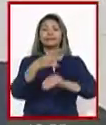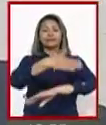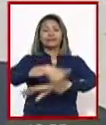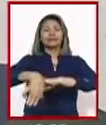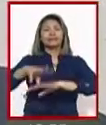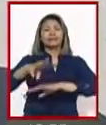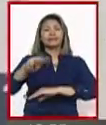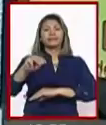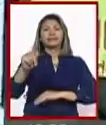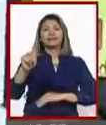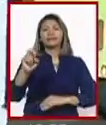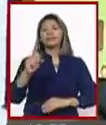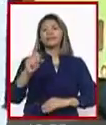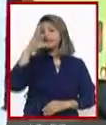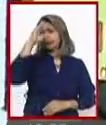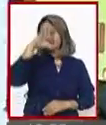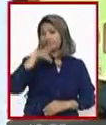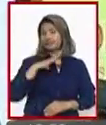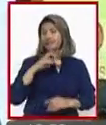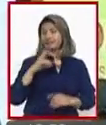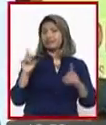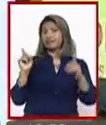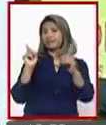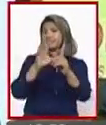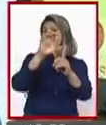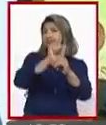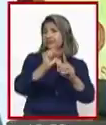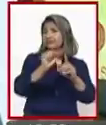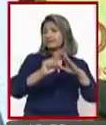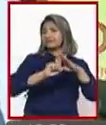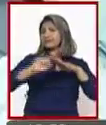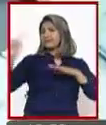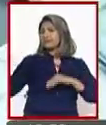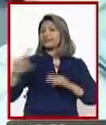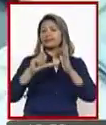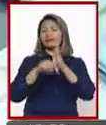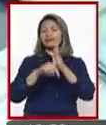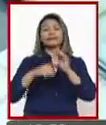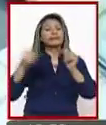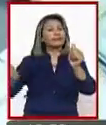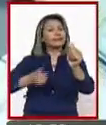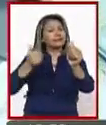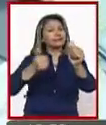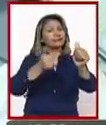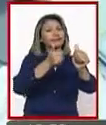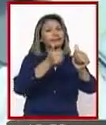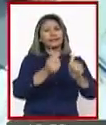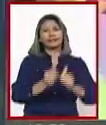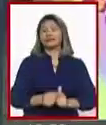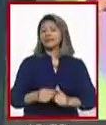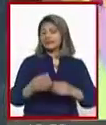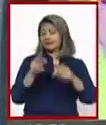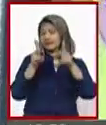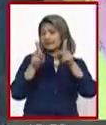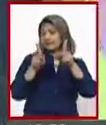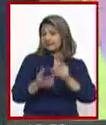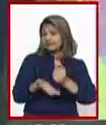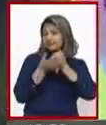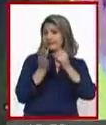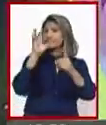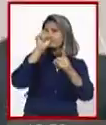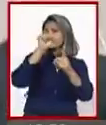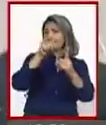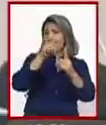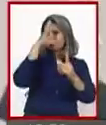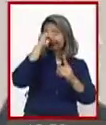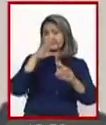Ignacio Salvatierra cuando un desconocido le jaló el celular y se dio a la fuga. Y luego de seguirlo por varias cuadras, con ayuda de los vecinos lograron capturar a